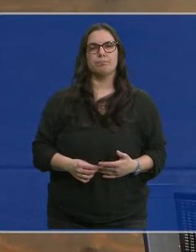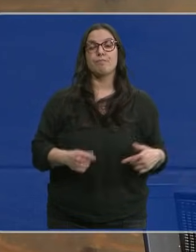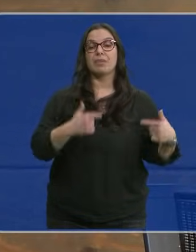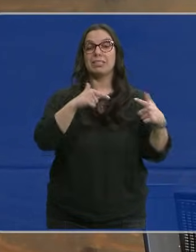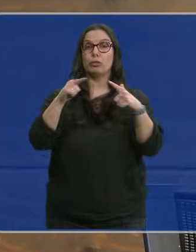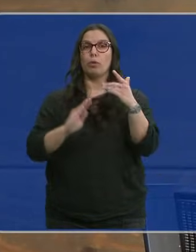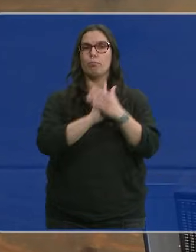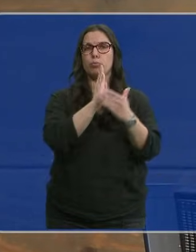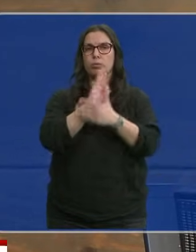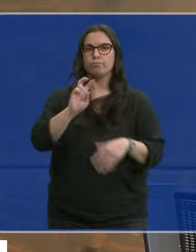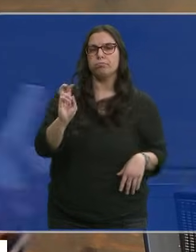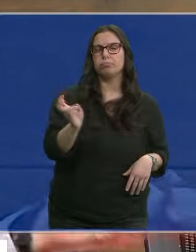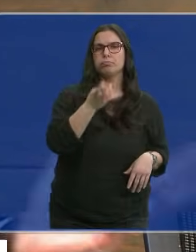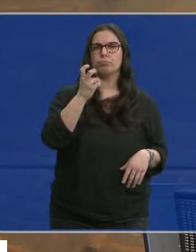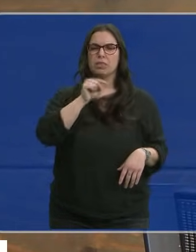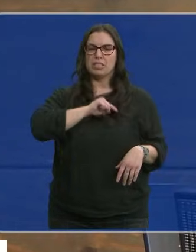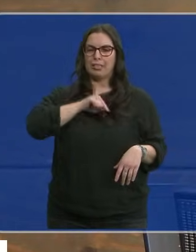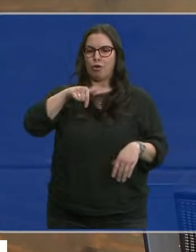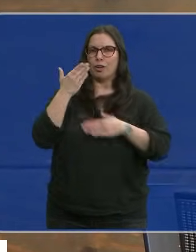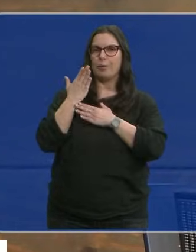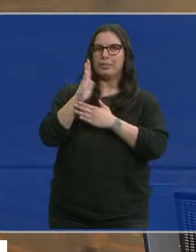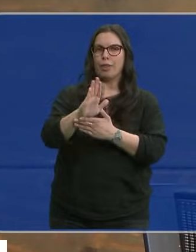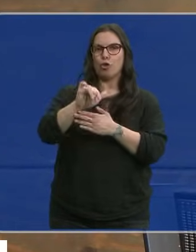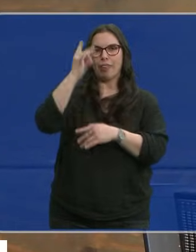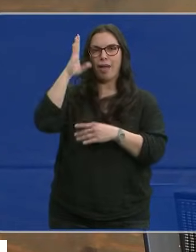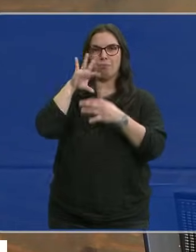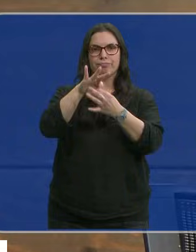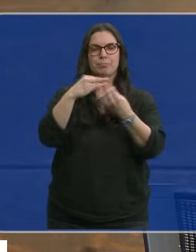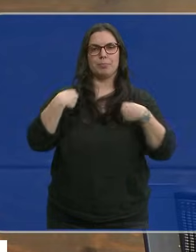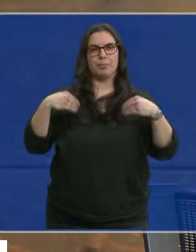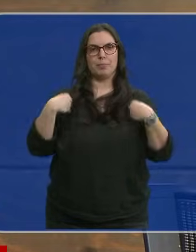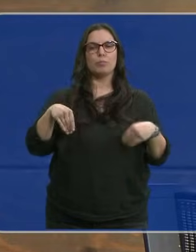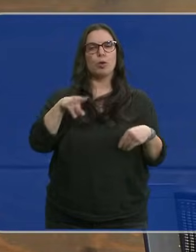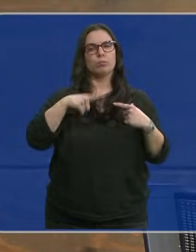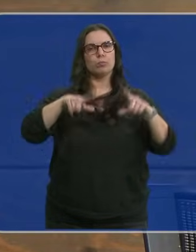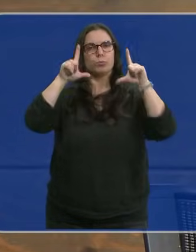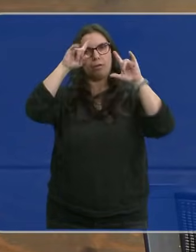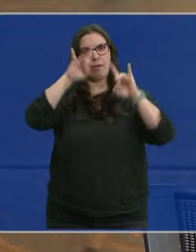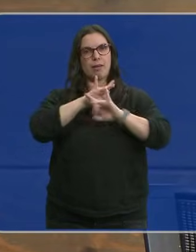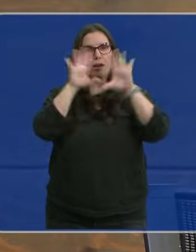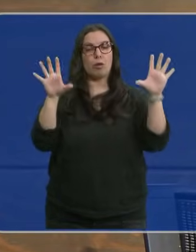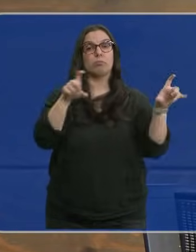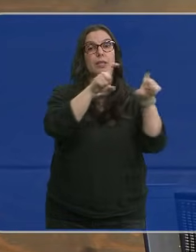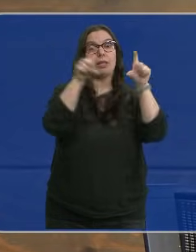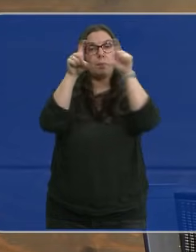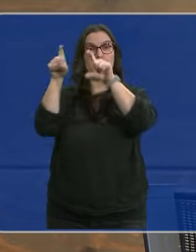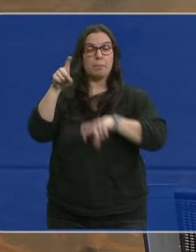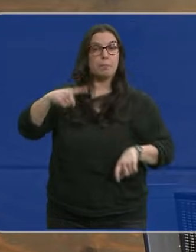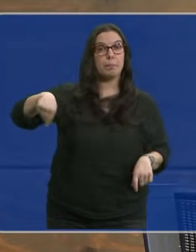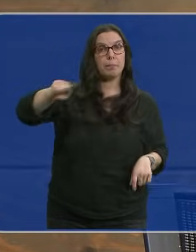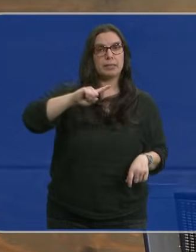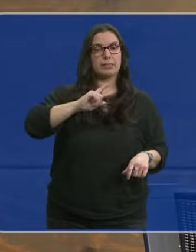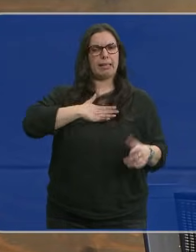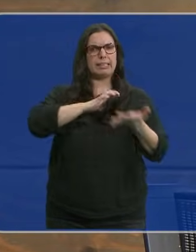Sectores productivos que se sienten hoy representados en esta iniciativa que tiene un protagonismo muy claro en las empresas